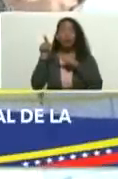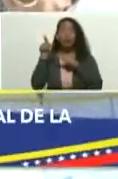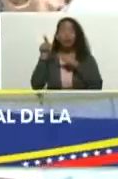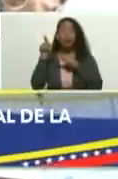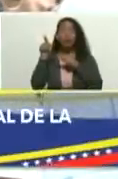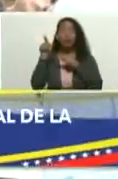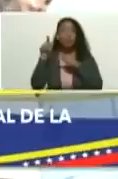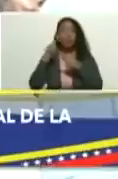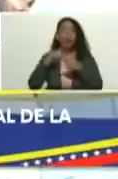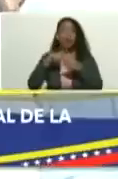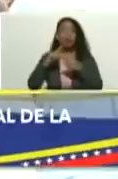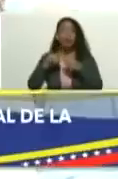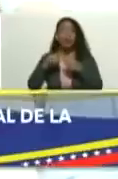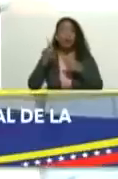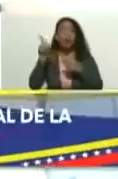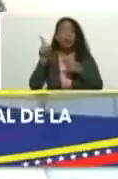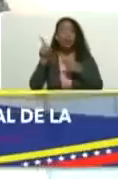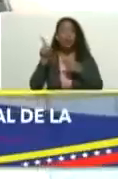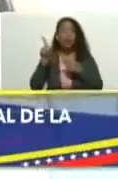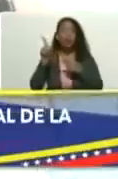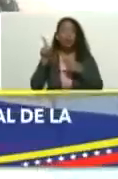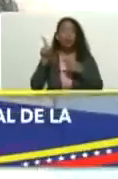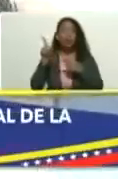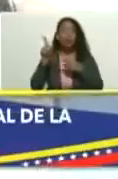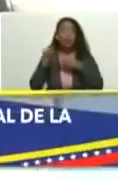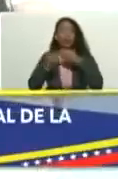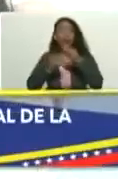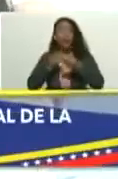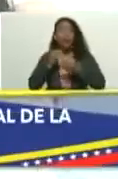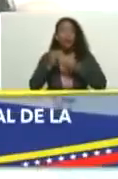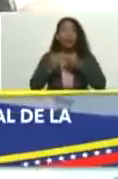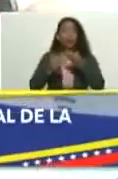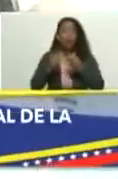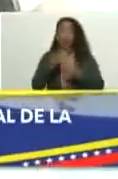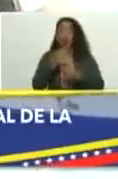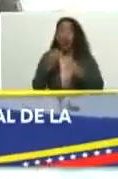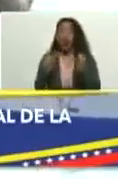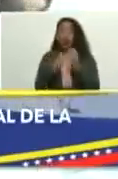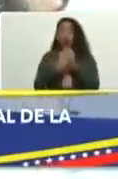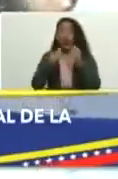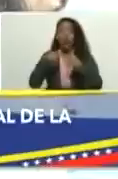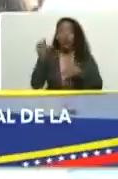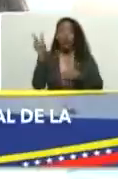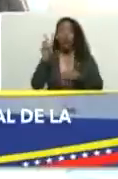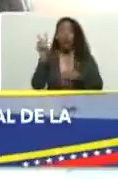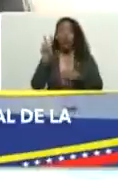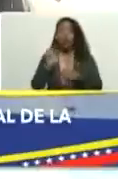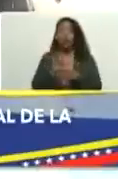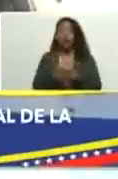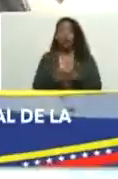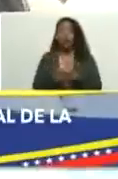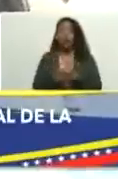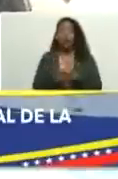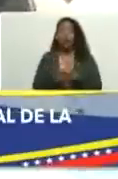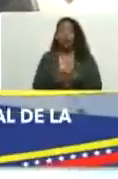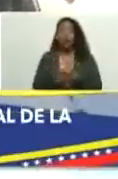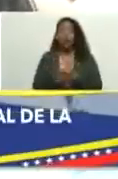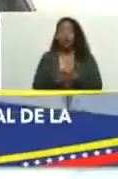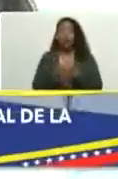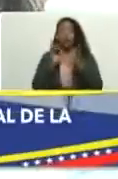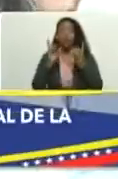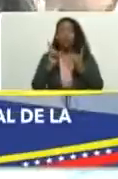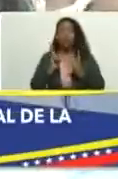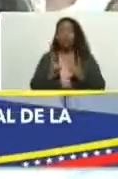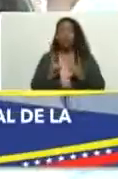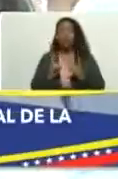ellos optaron porque no la consiguen supuestamente aquí en Venezuela y optaron por comprarla en el